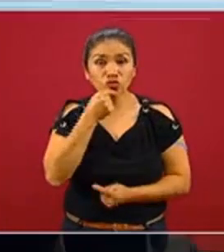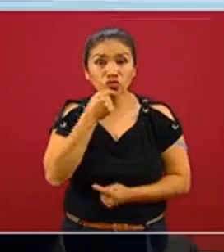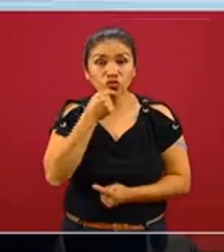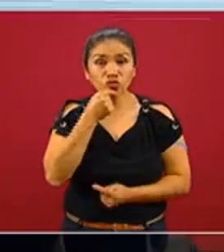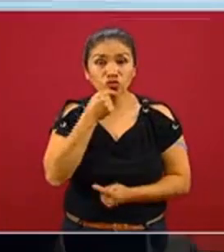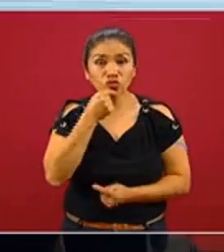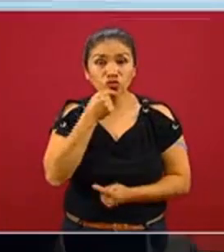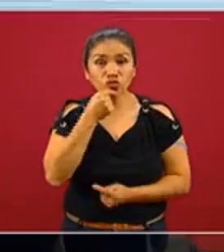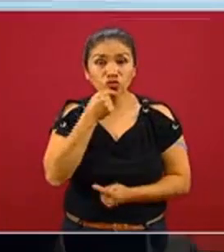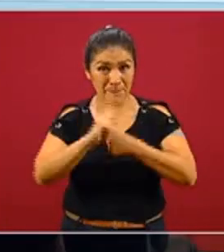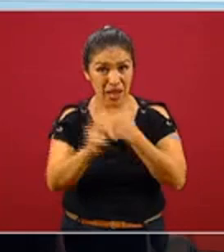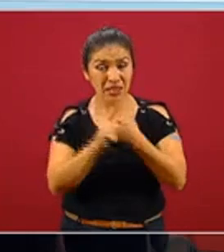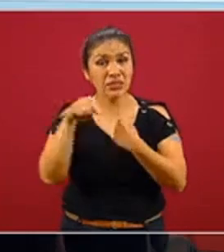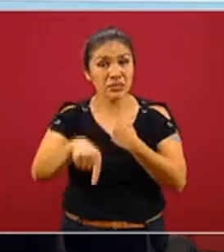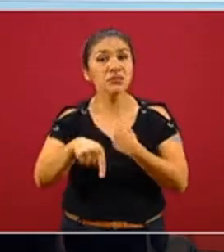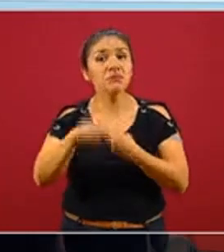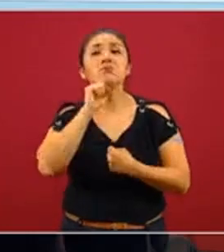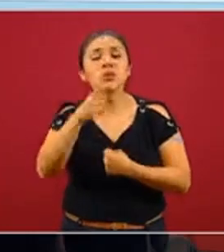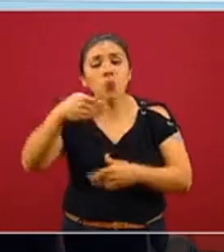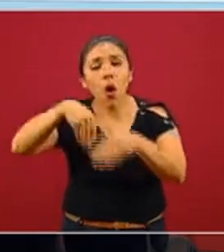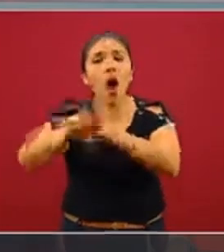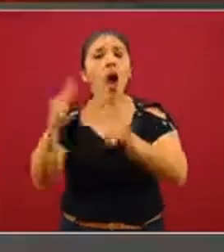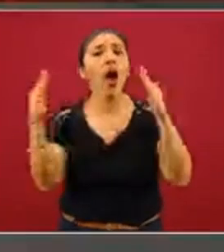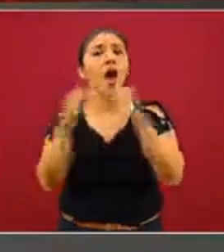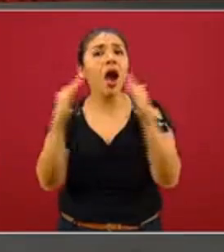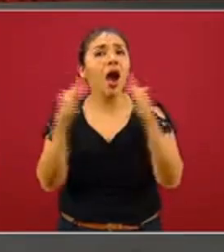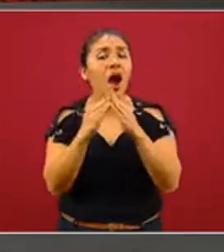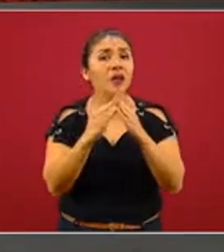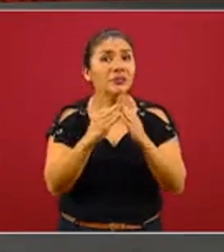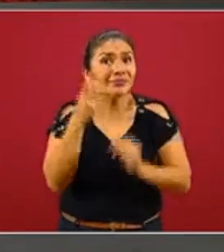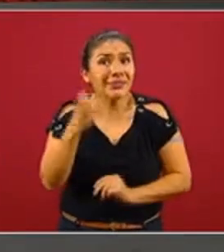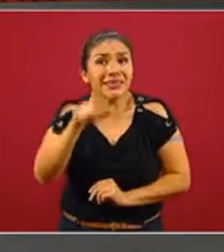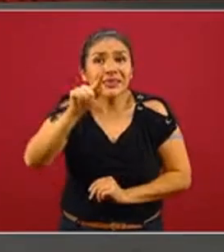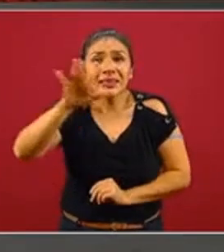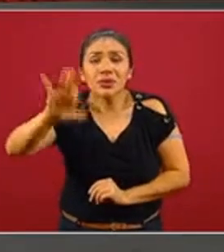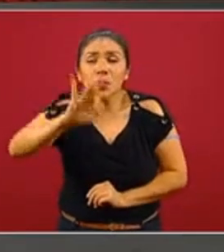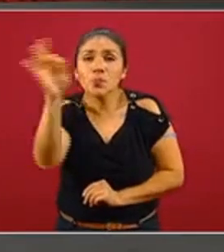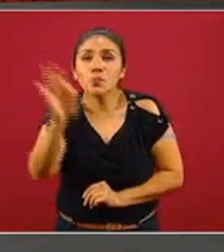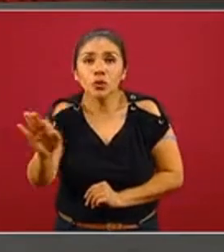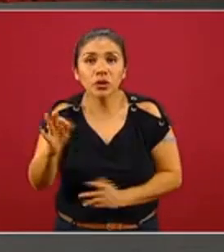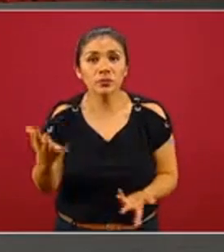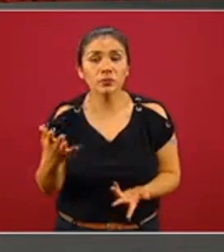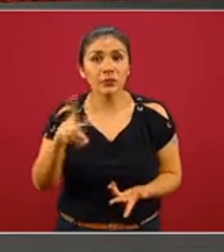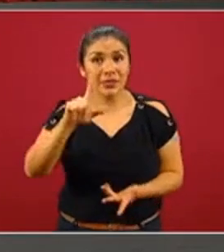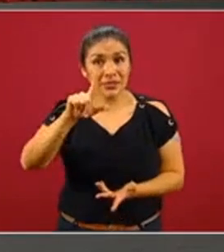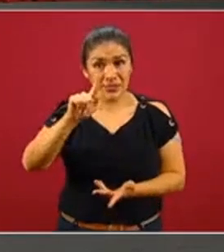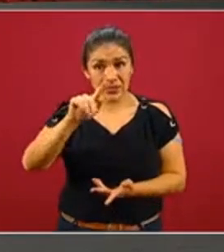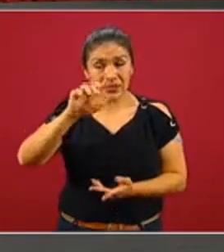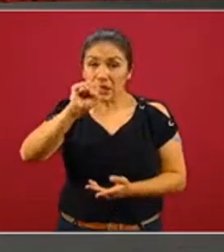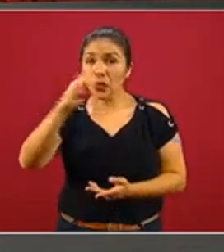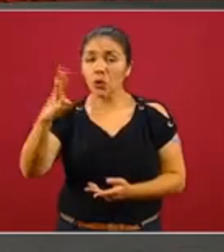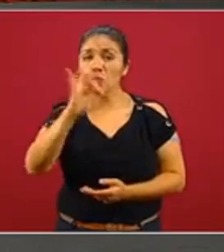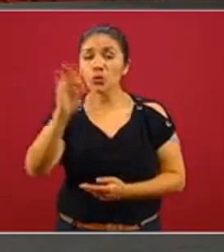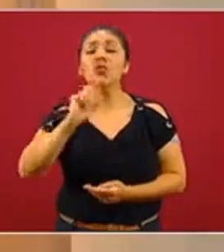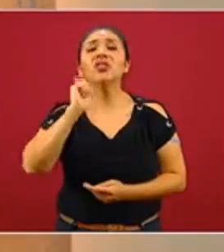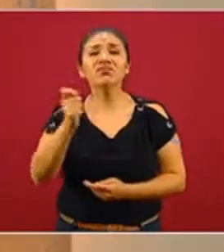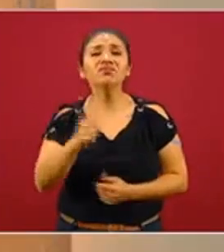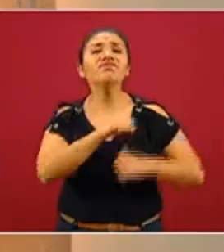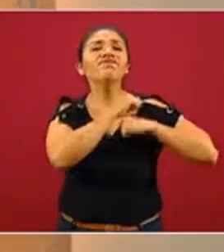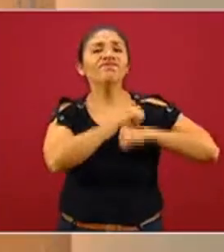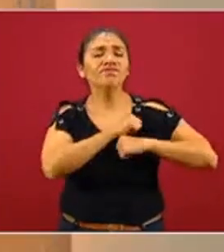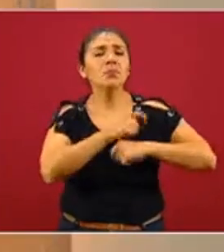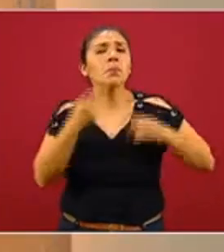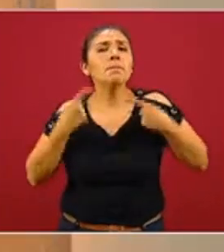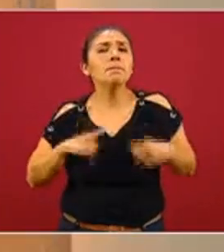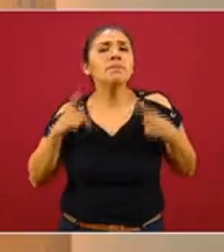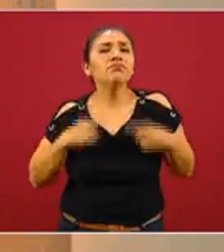país son en la vivienda a nivel nacional, 75%, 64% son a manos de personas